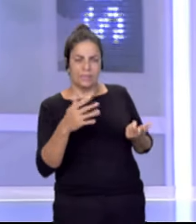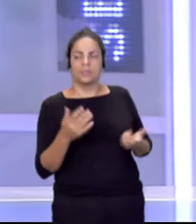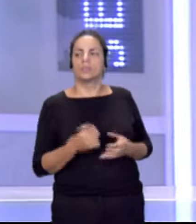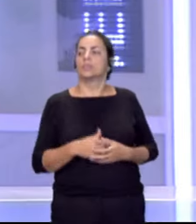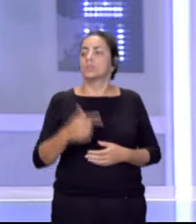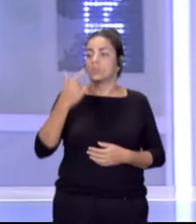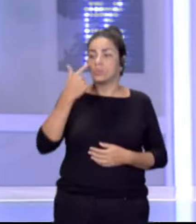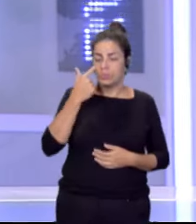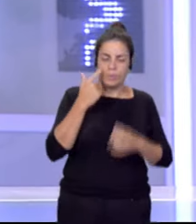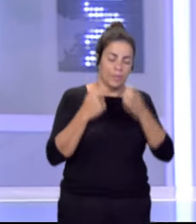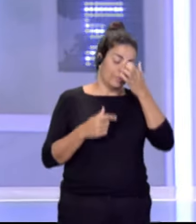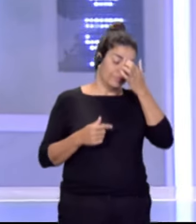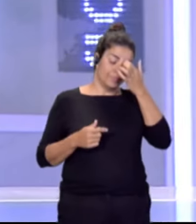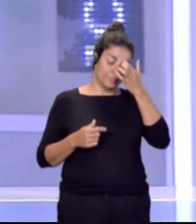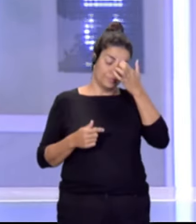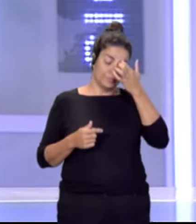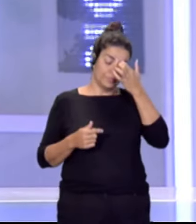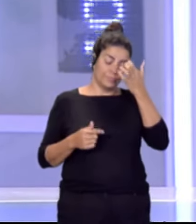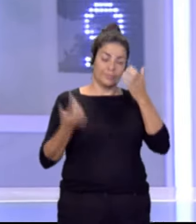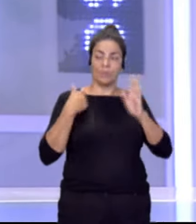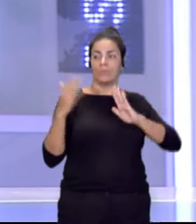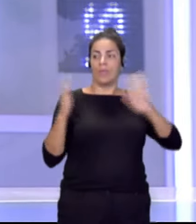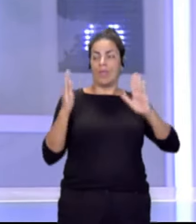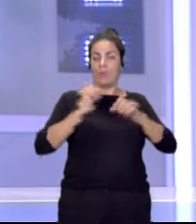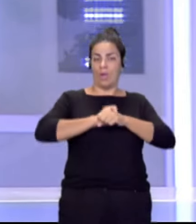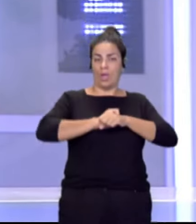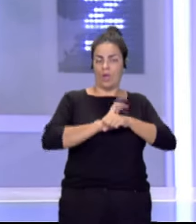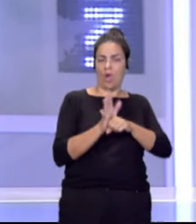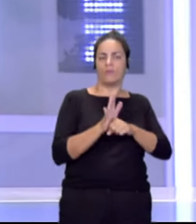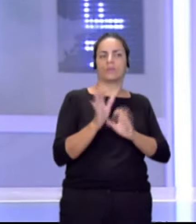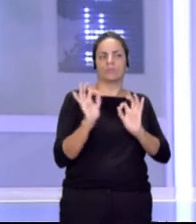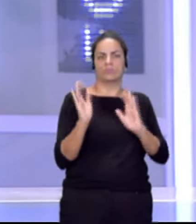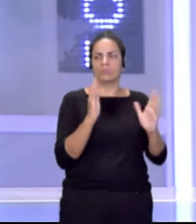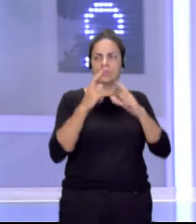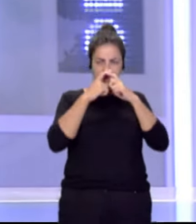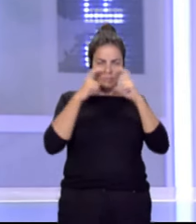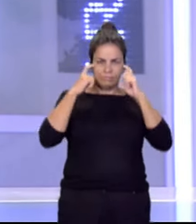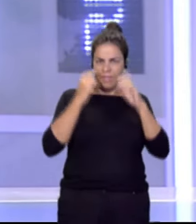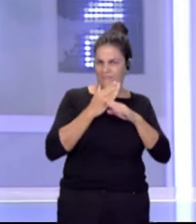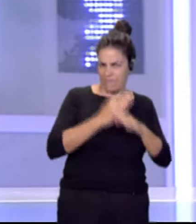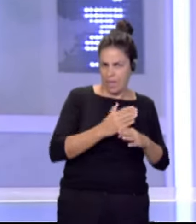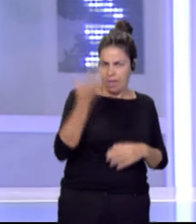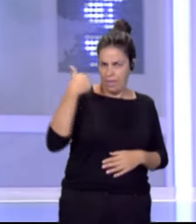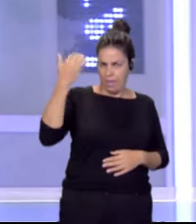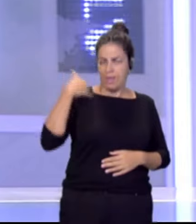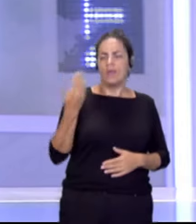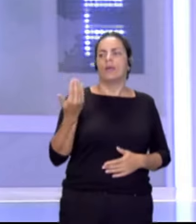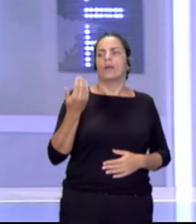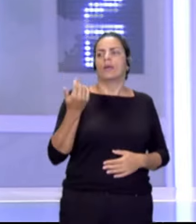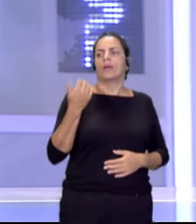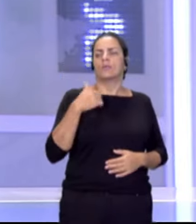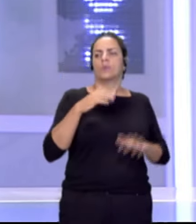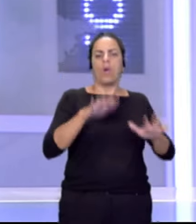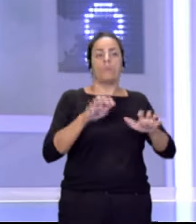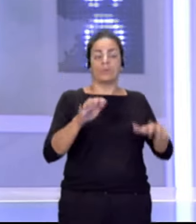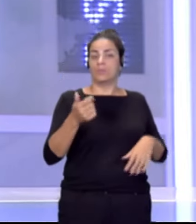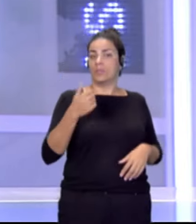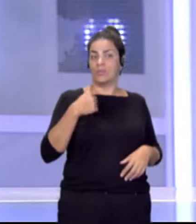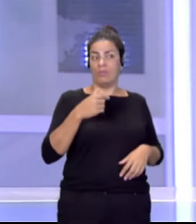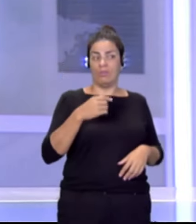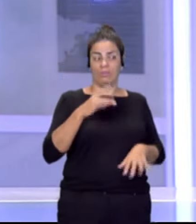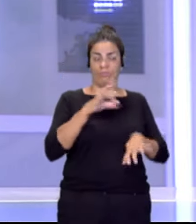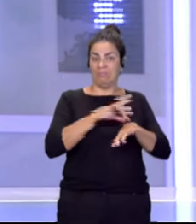una cosa que a mí me enseñó la época de la pandemia, el COVID, cuando teníamos la mascarilla permanentemente puesta, fue que en ningún momento ni me puse mala, como estoy